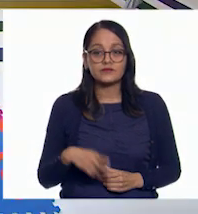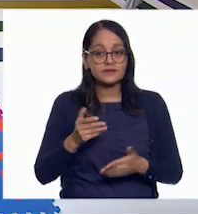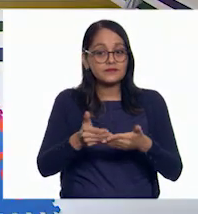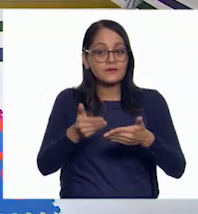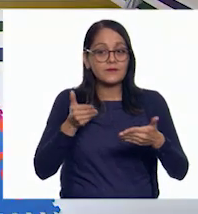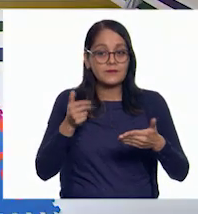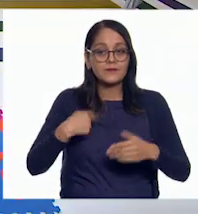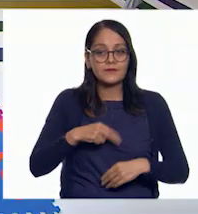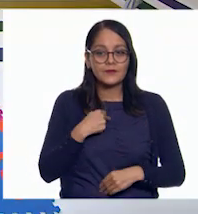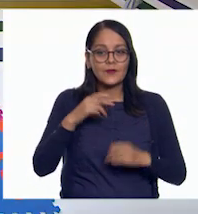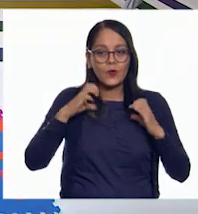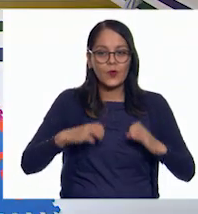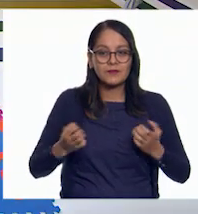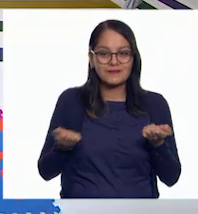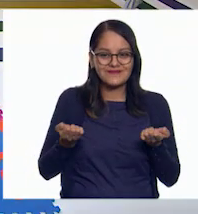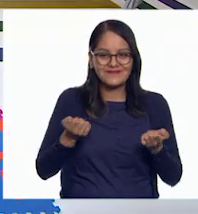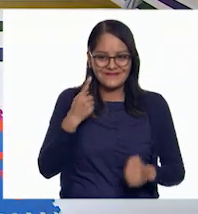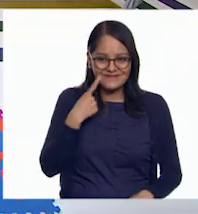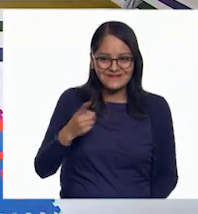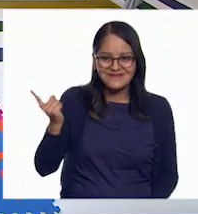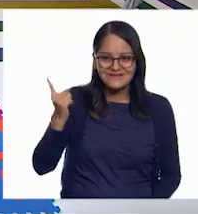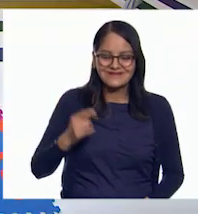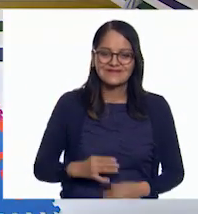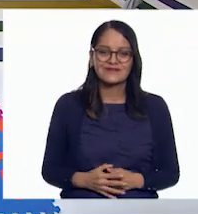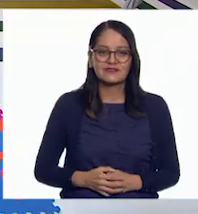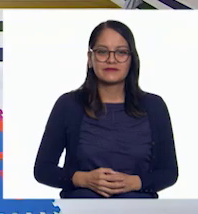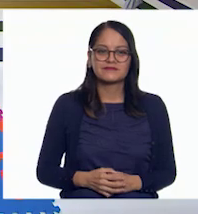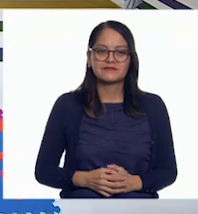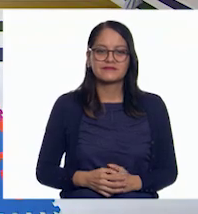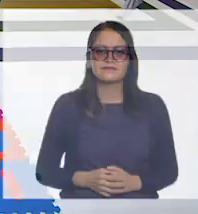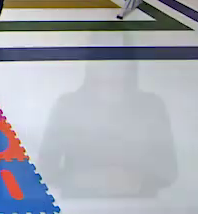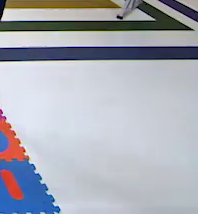Pero antes vamos a movernos un poquito, maestra Lucerito. Ay,